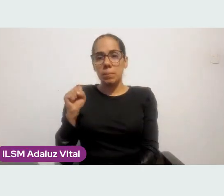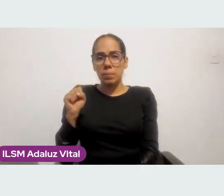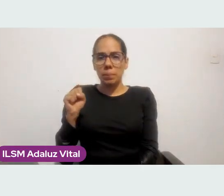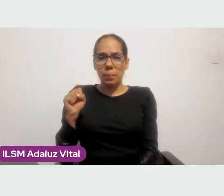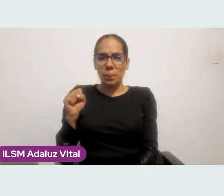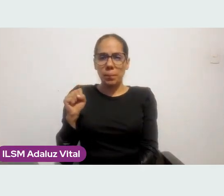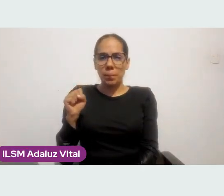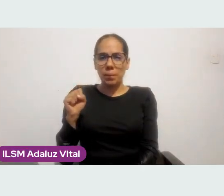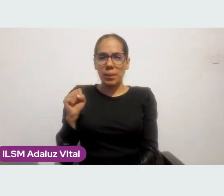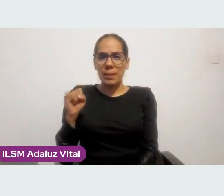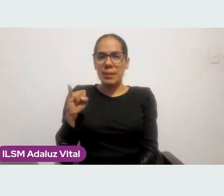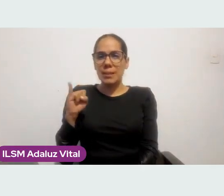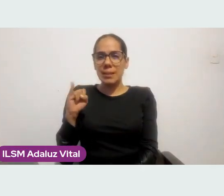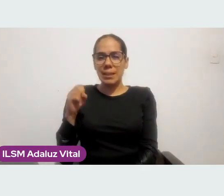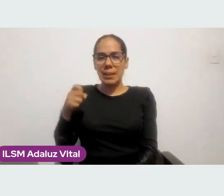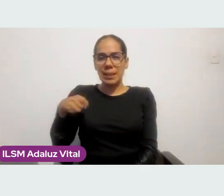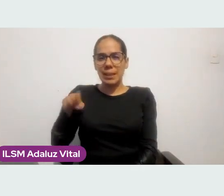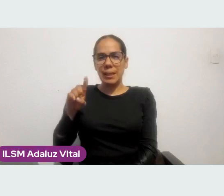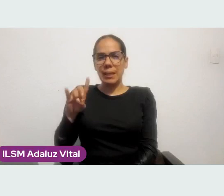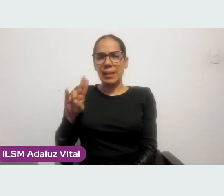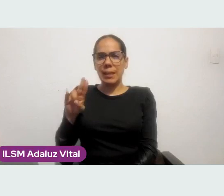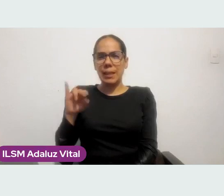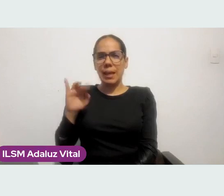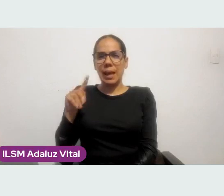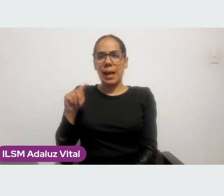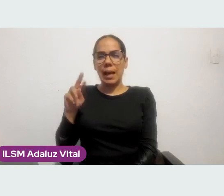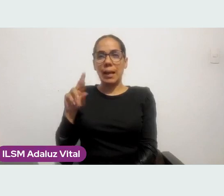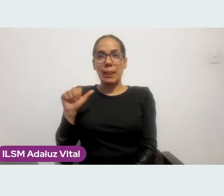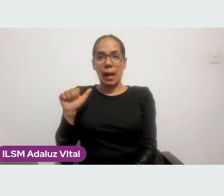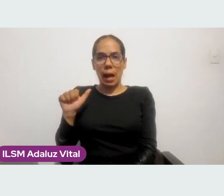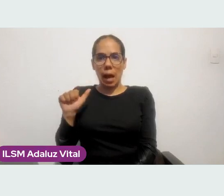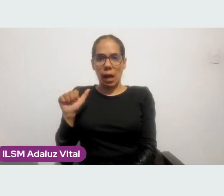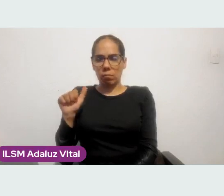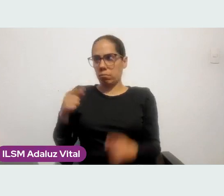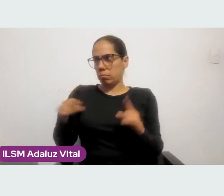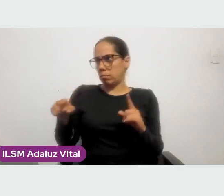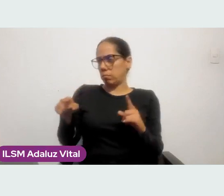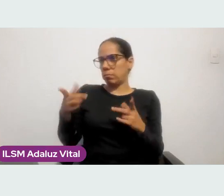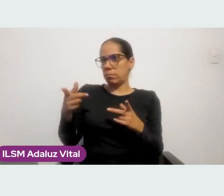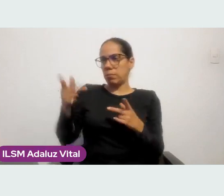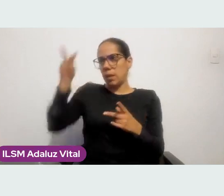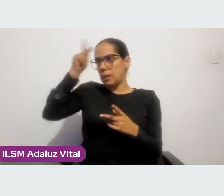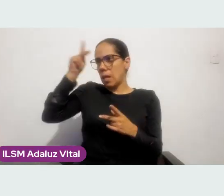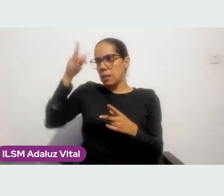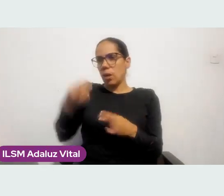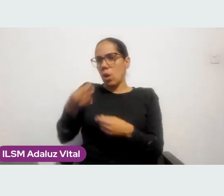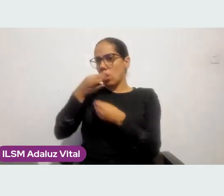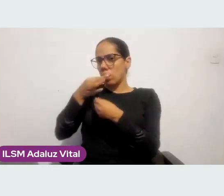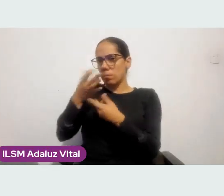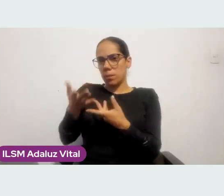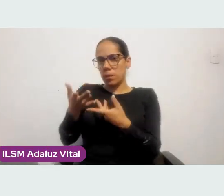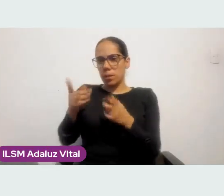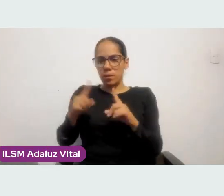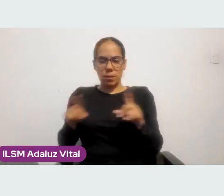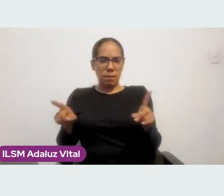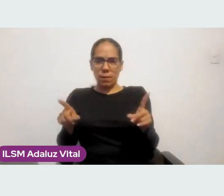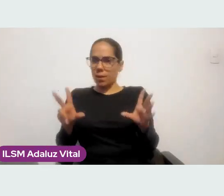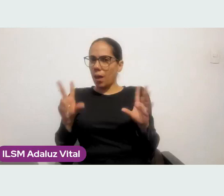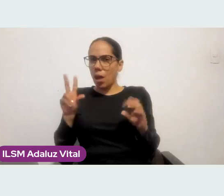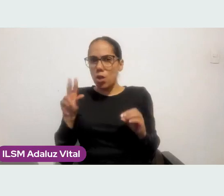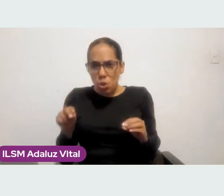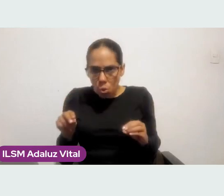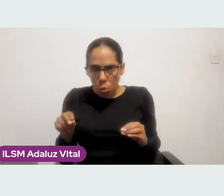Por eso es muy importante darle a conocer a la audiencia que los problemas de salud